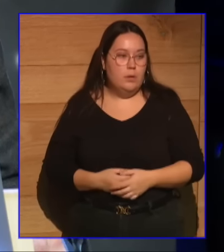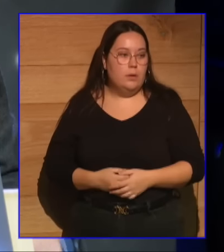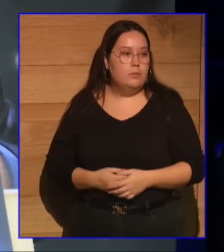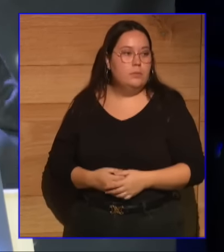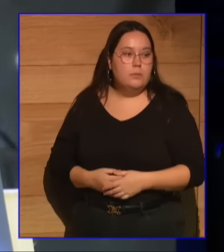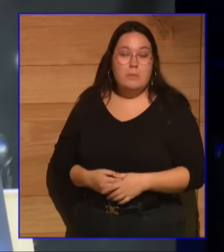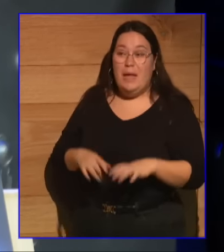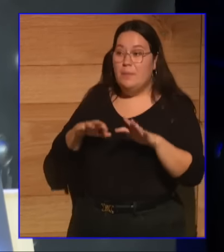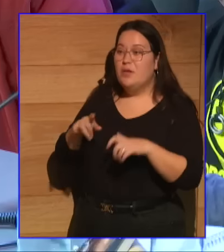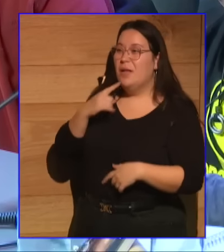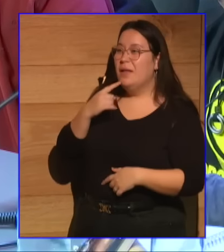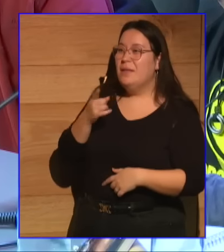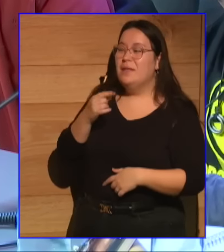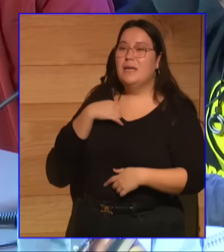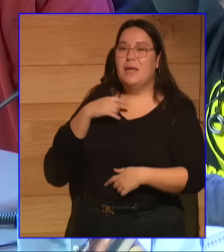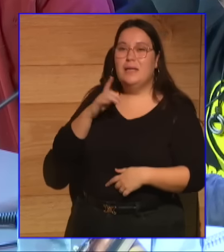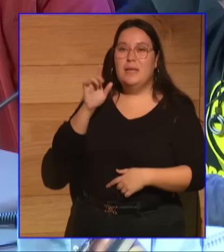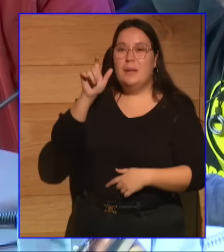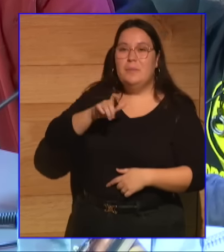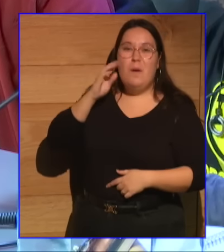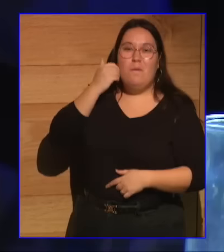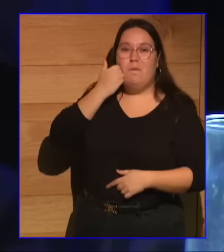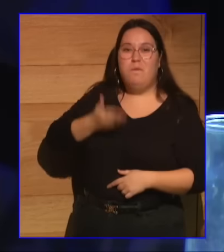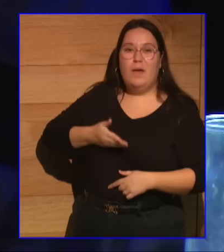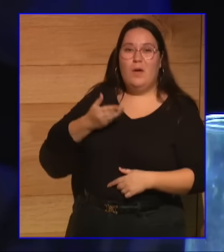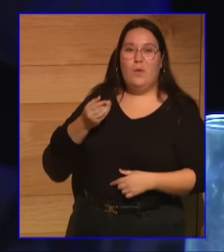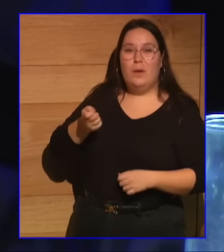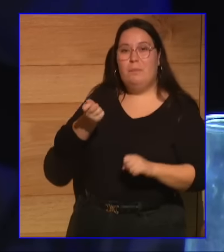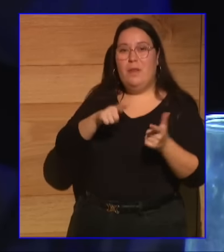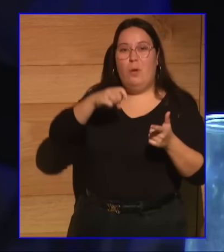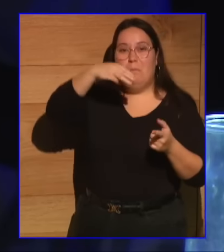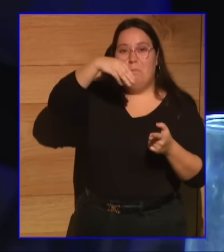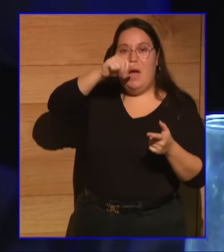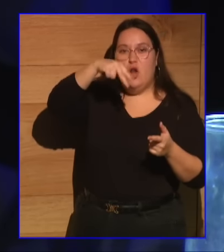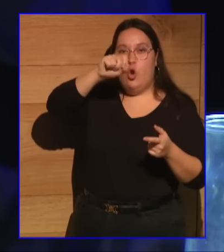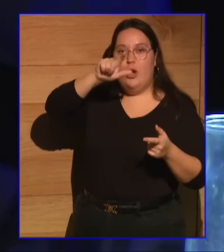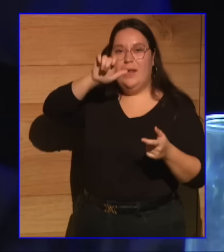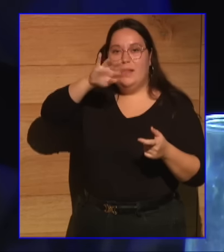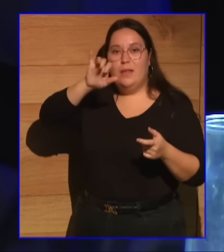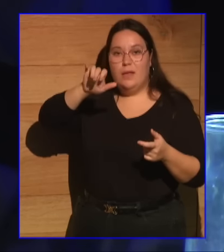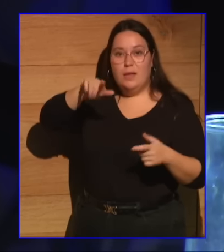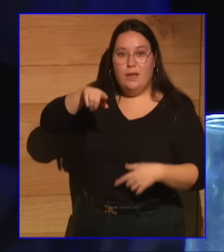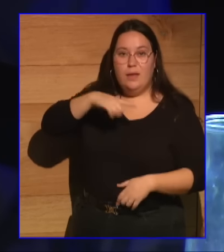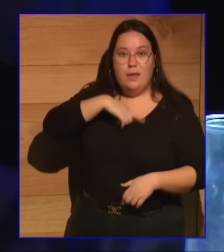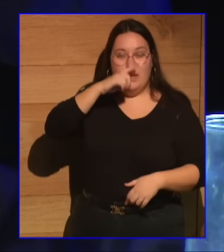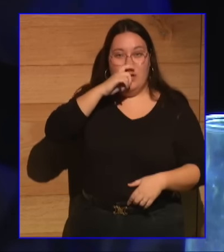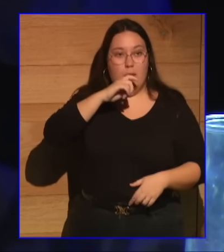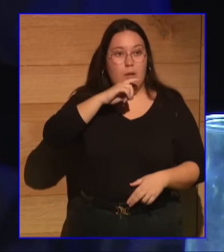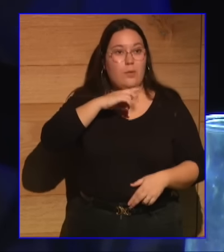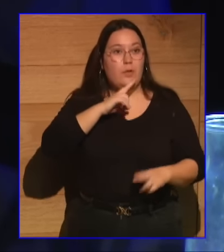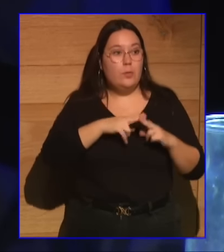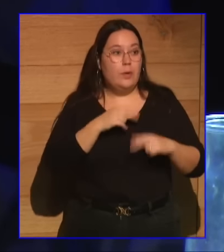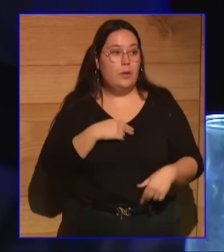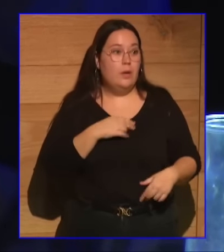¿El pianista es esa del feo que hizo de Manolete? Que sale... Bueno, se puede resumir así. Es que no me viene el nombre ahora. O se puede decir